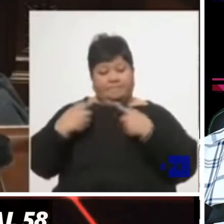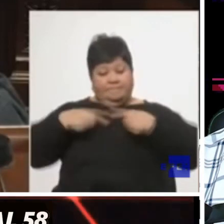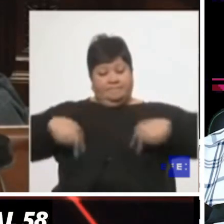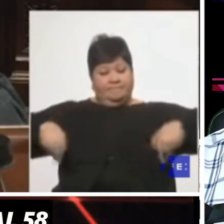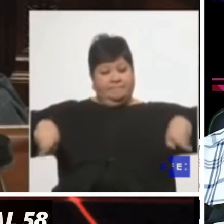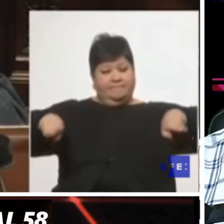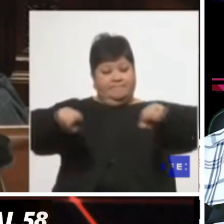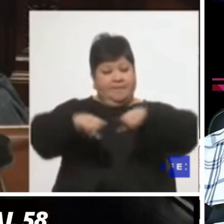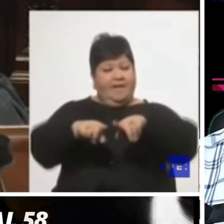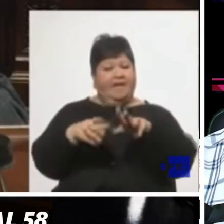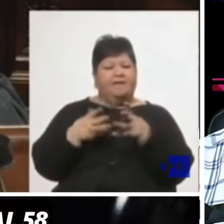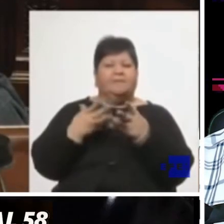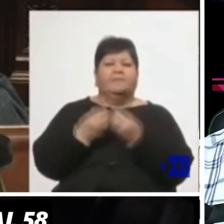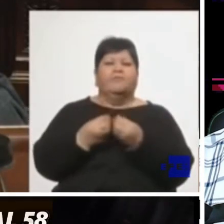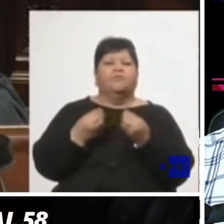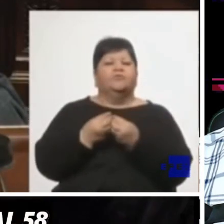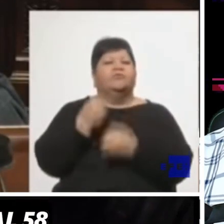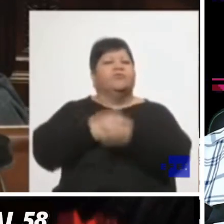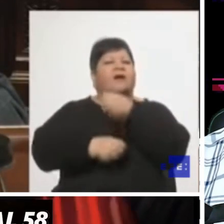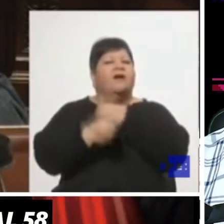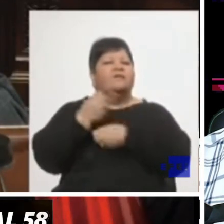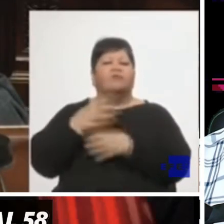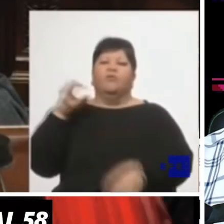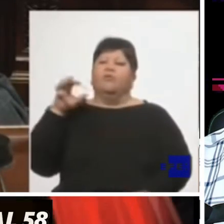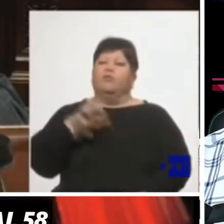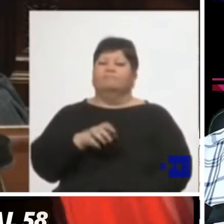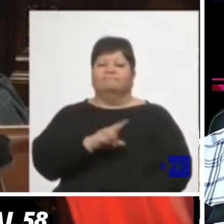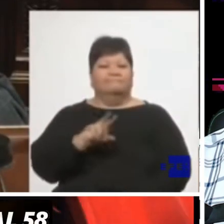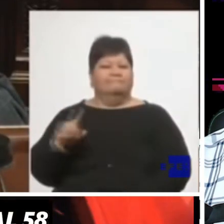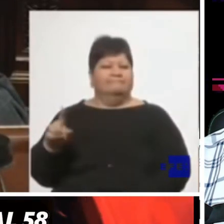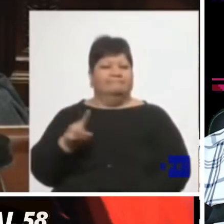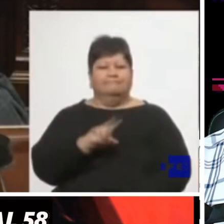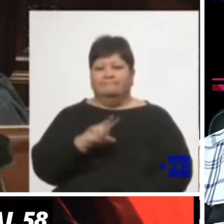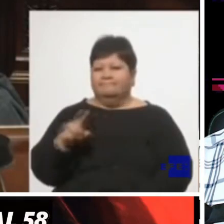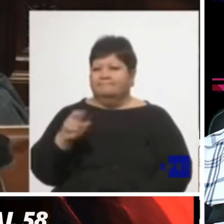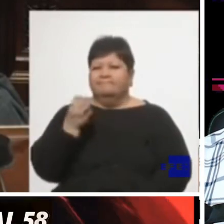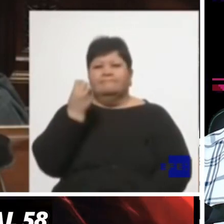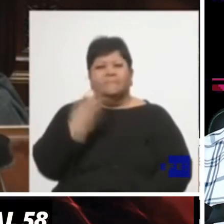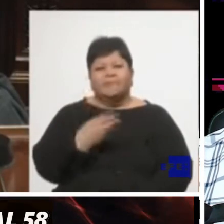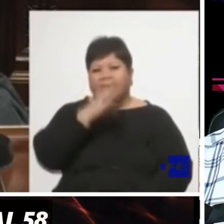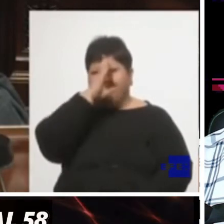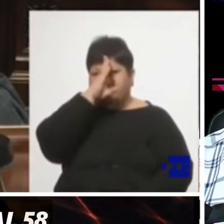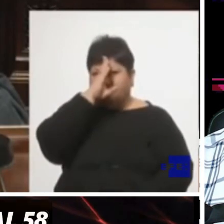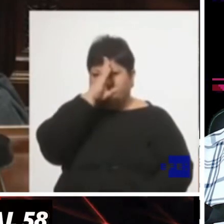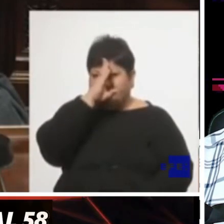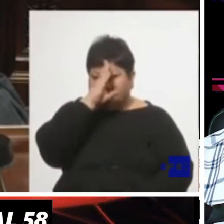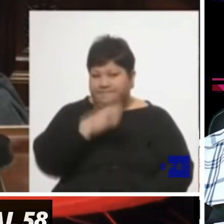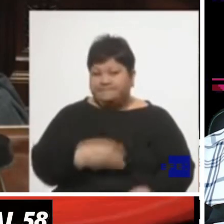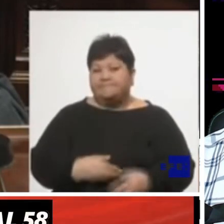haber impulsado la candidatura de Luis Almagro para llevar a la